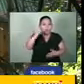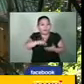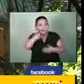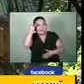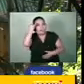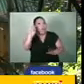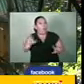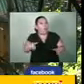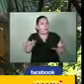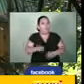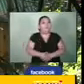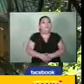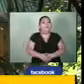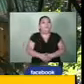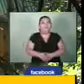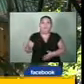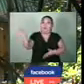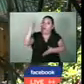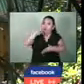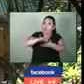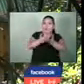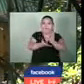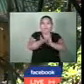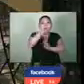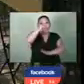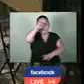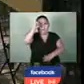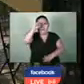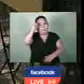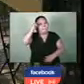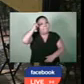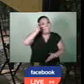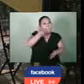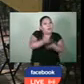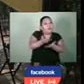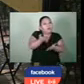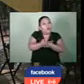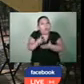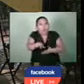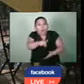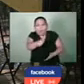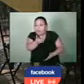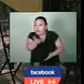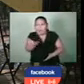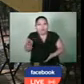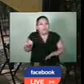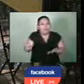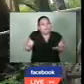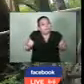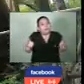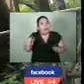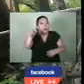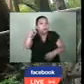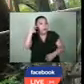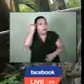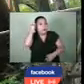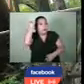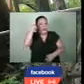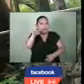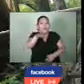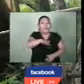reingeniería. Para reactivar sus ingresos decidieron apostarle a incluir otras ofertas comerciales. Una de ellas le